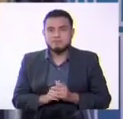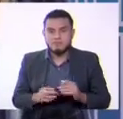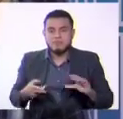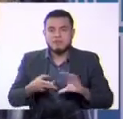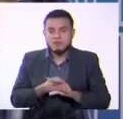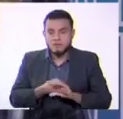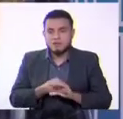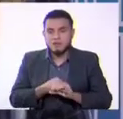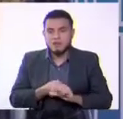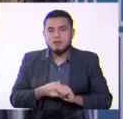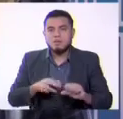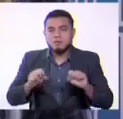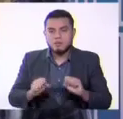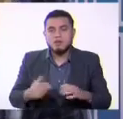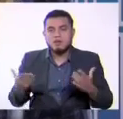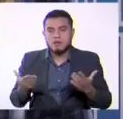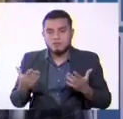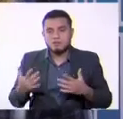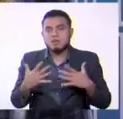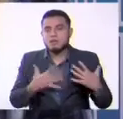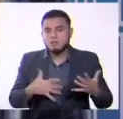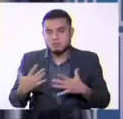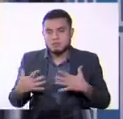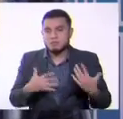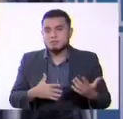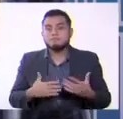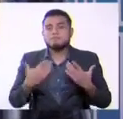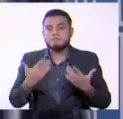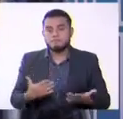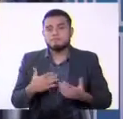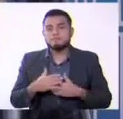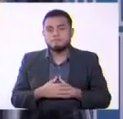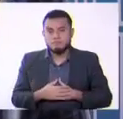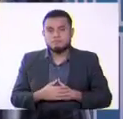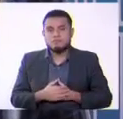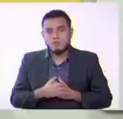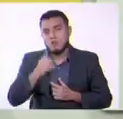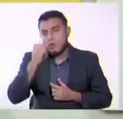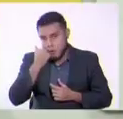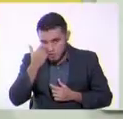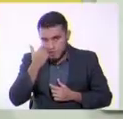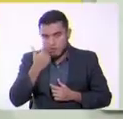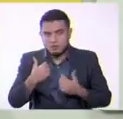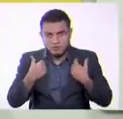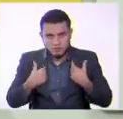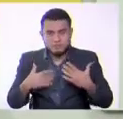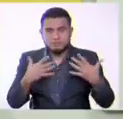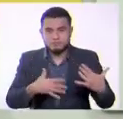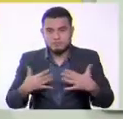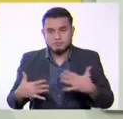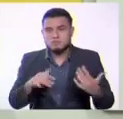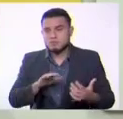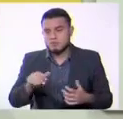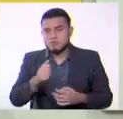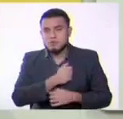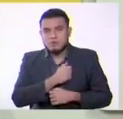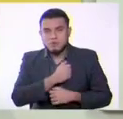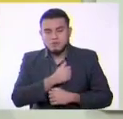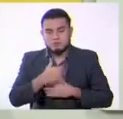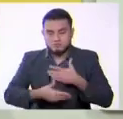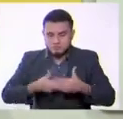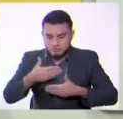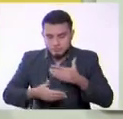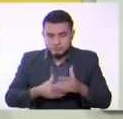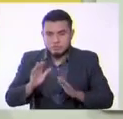poder hacer actividades de beneficio a la juventud. Exacto, los jóvenes deben ser protagónicos en su propio proceso, deben ser